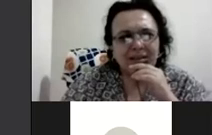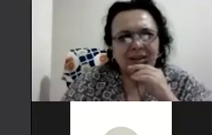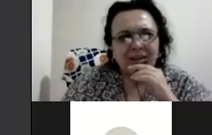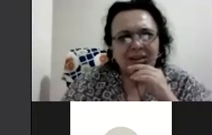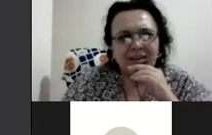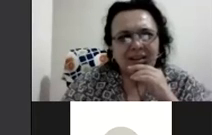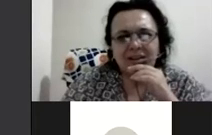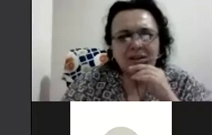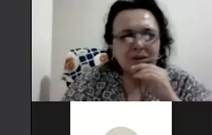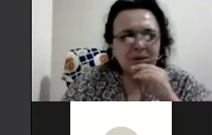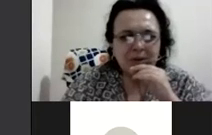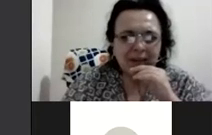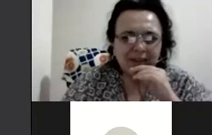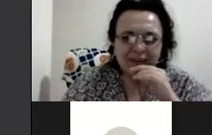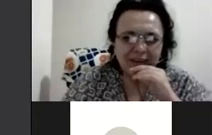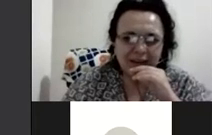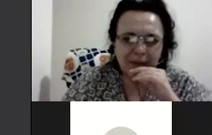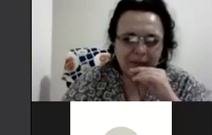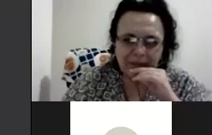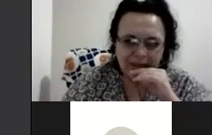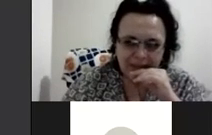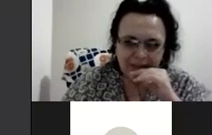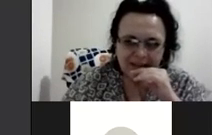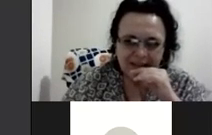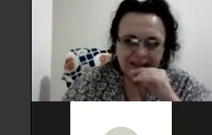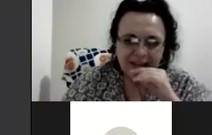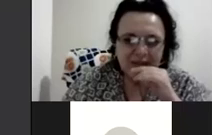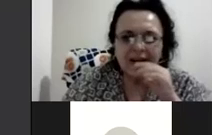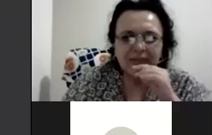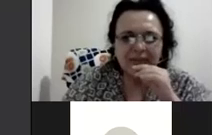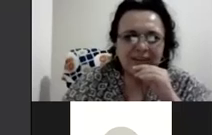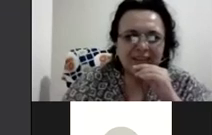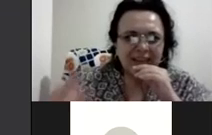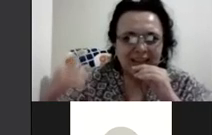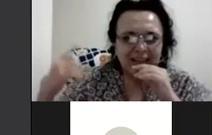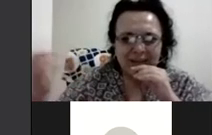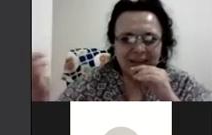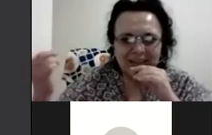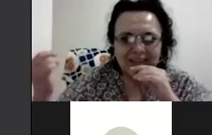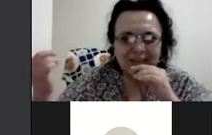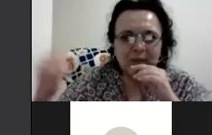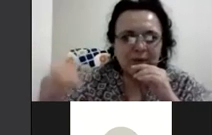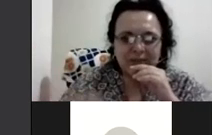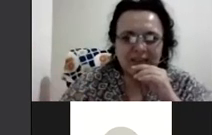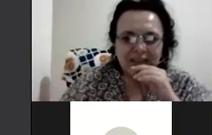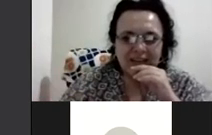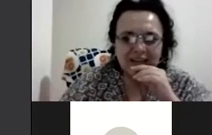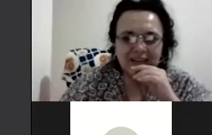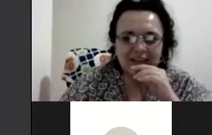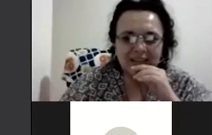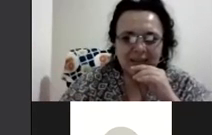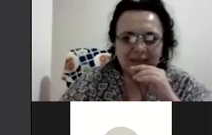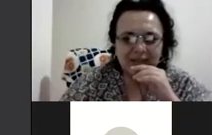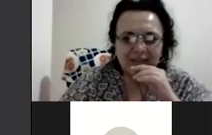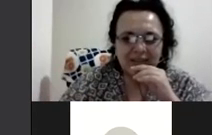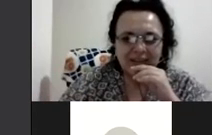but you haven't heard about the pandemic. You haven't heard that in the United States is worse than here in